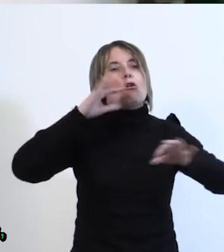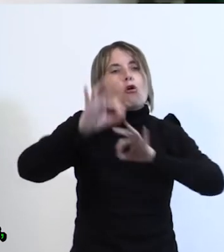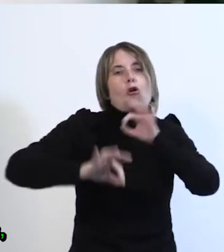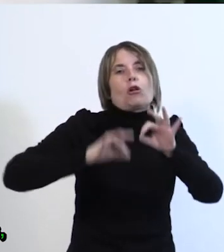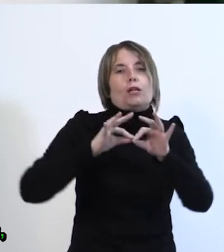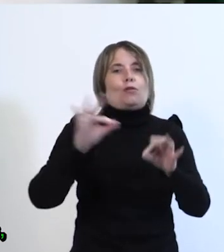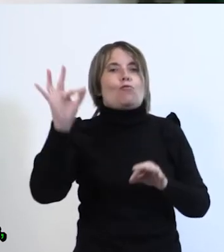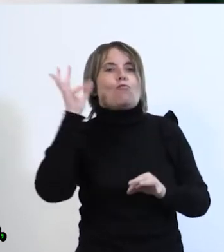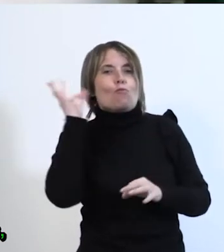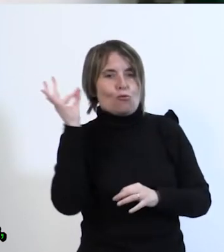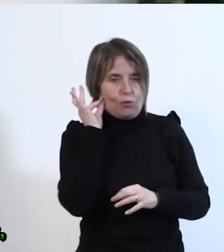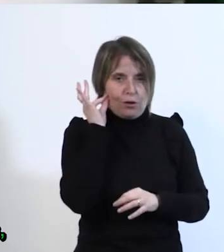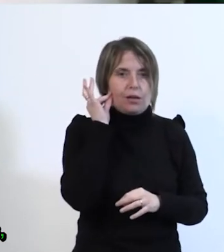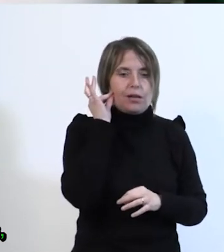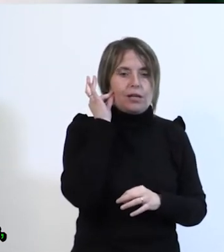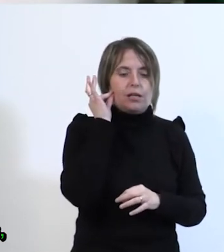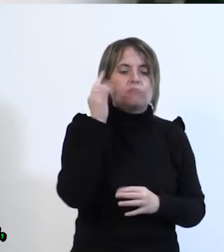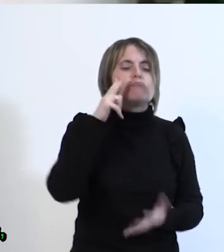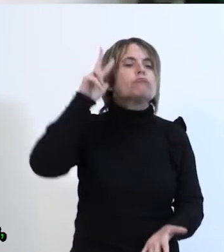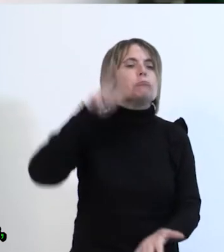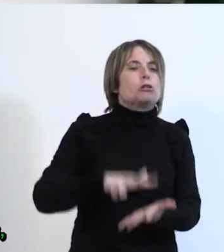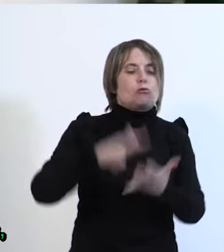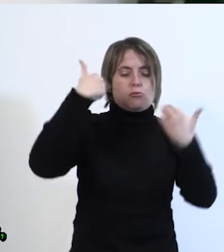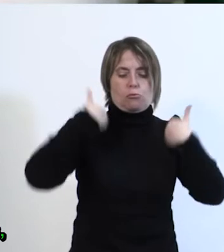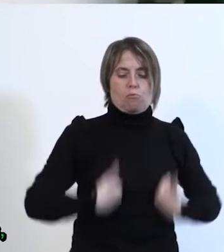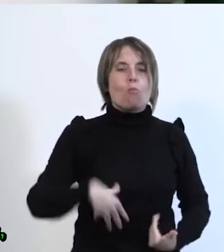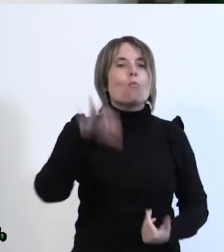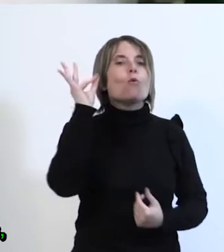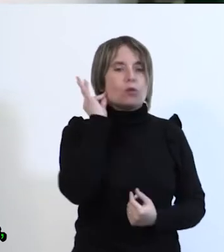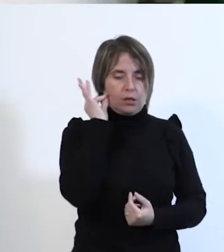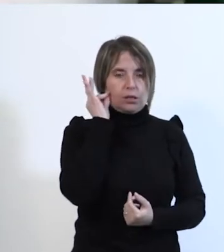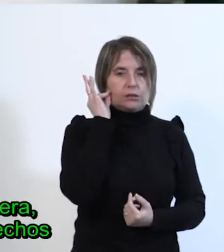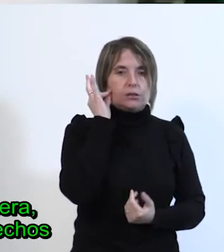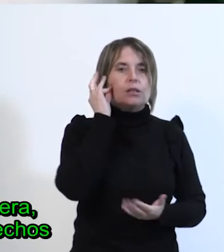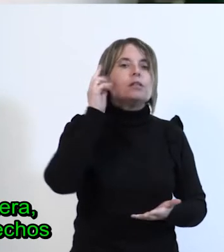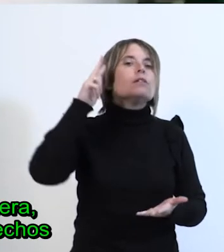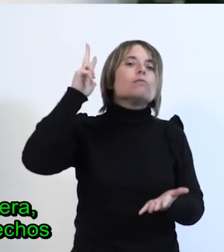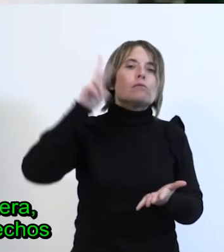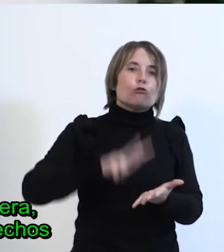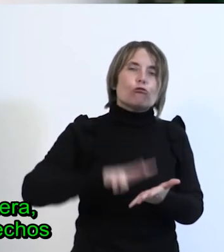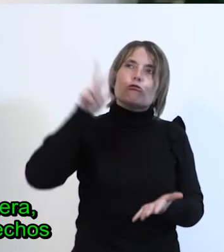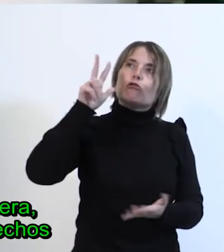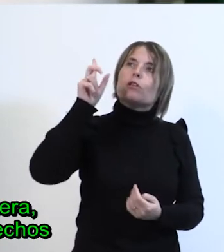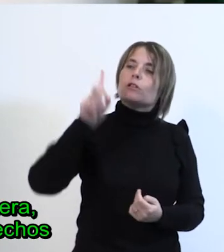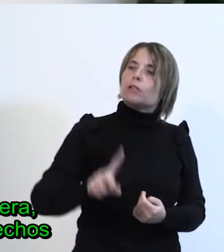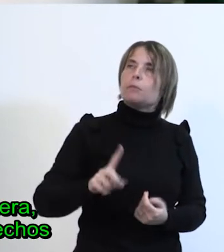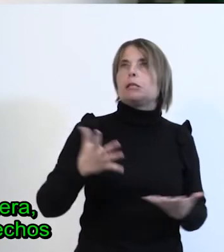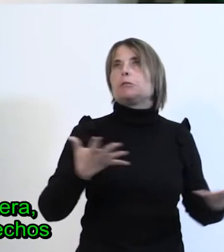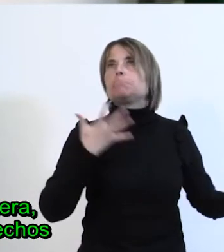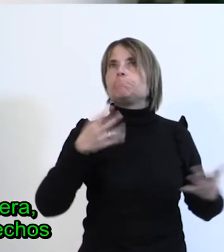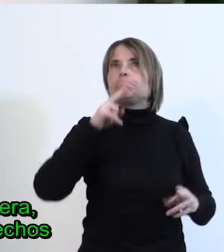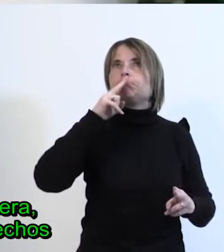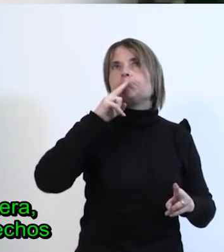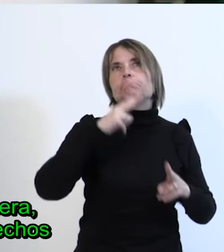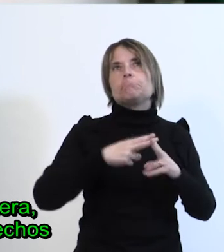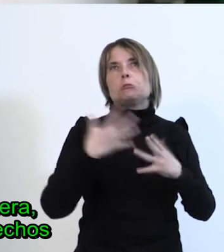de organización de mujeres que se reconocen como mujeres, se reconocen como, digamos, de